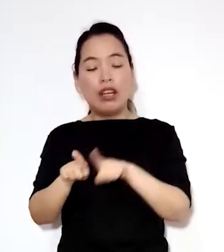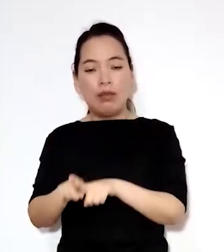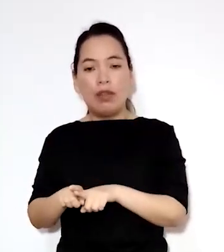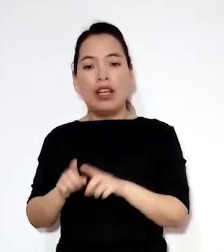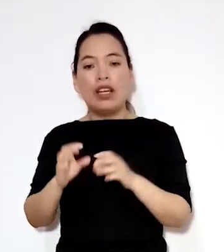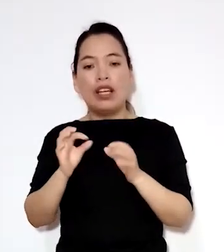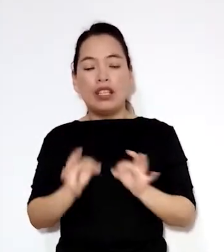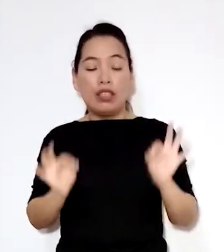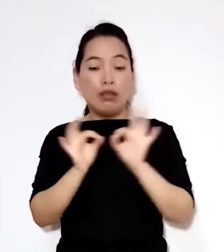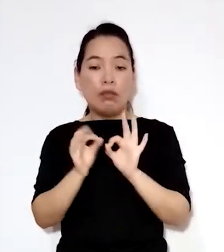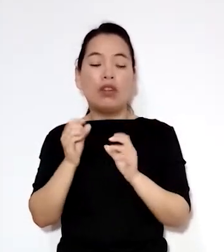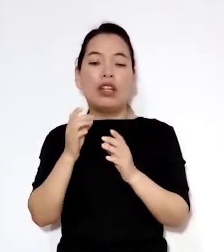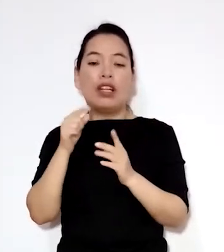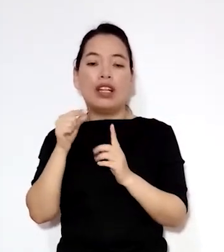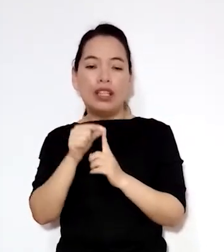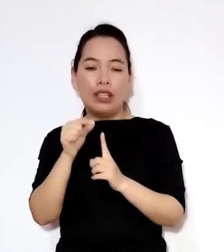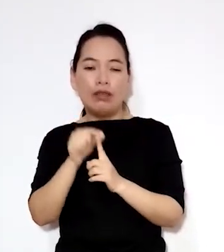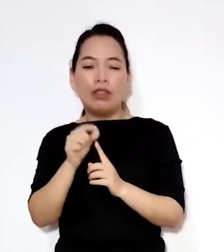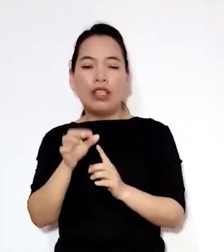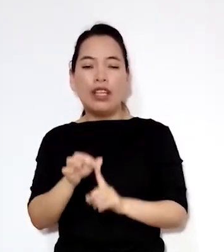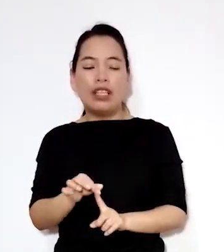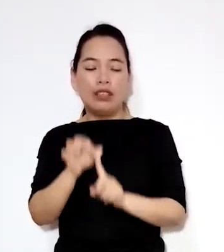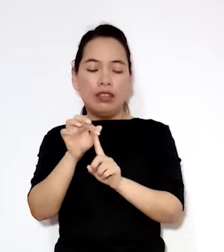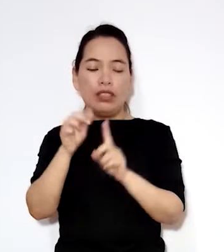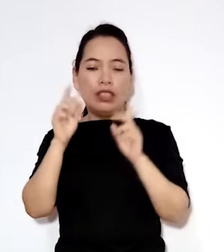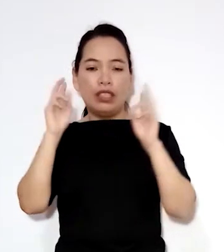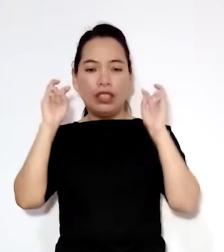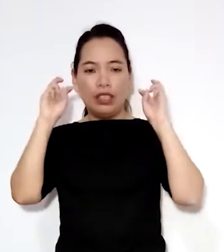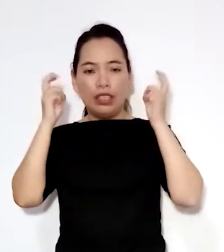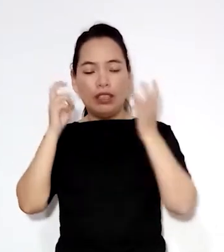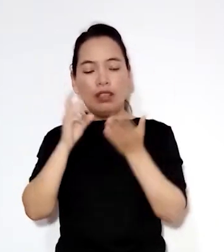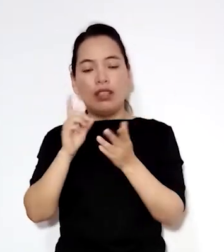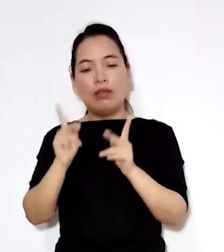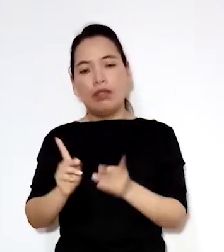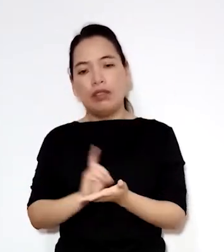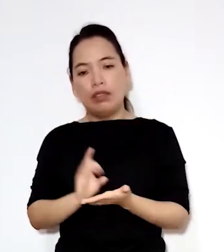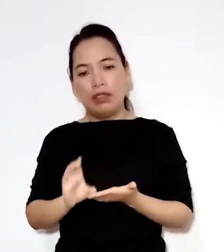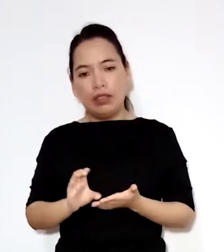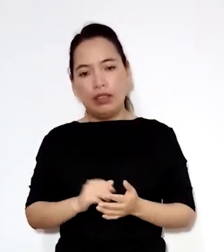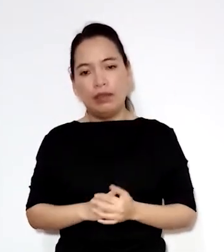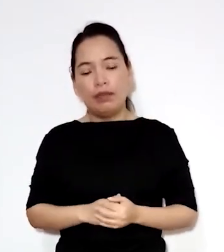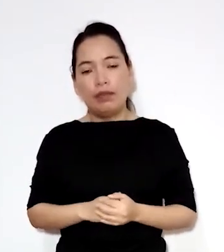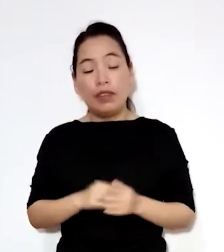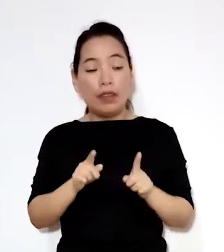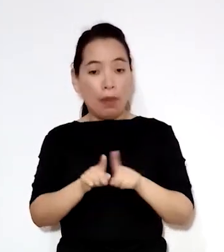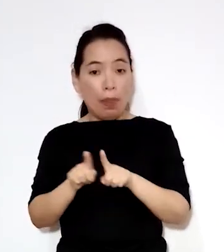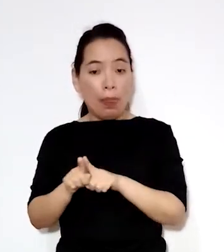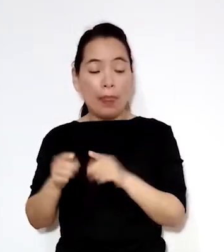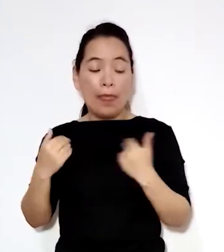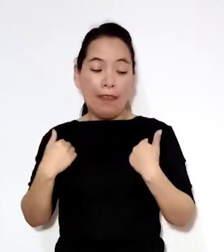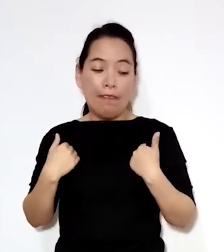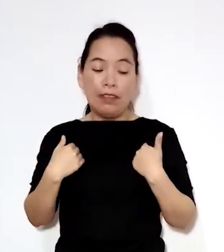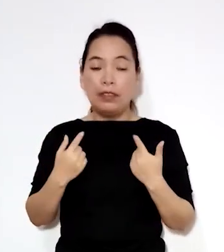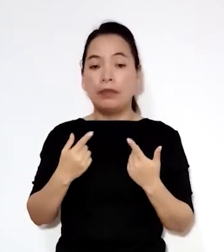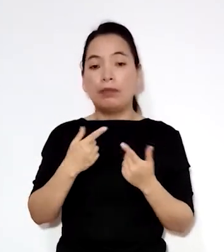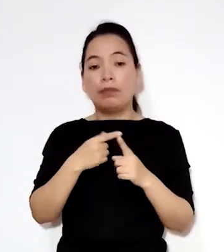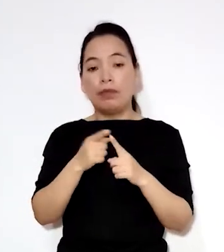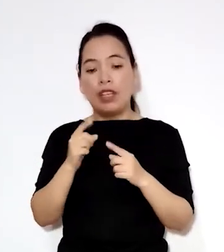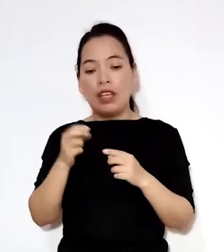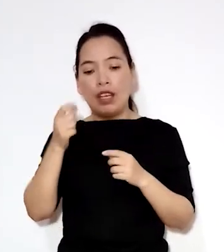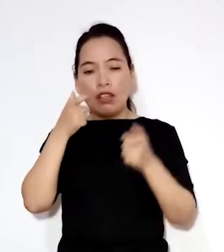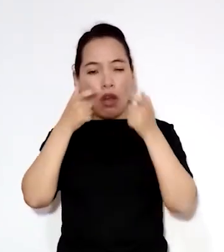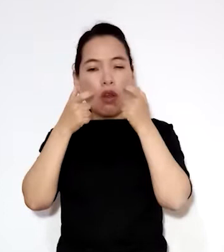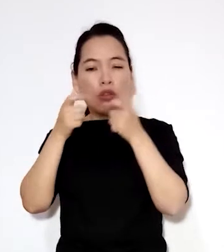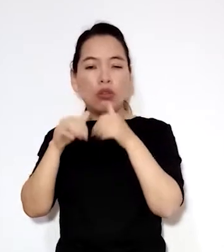una énfasis particular y especial en el tema de las personas con discapacidad. También tenemos indicadores que están mirando